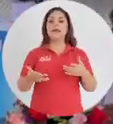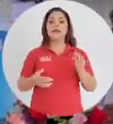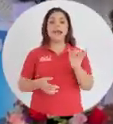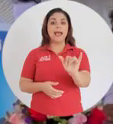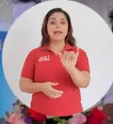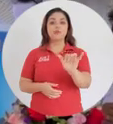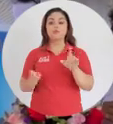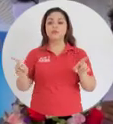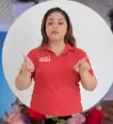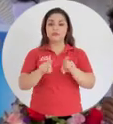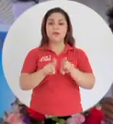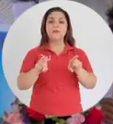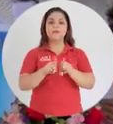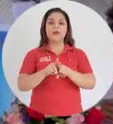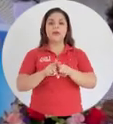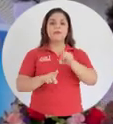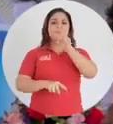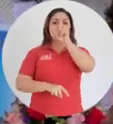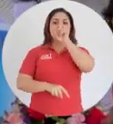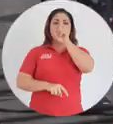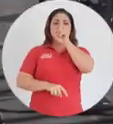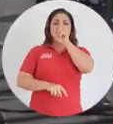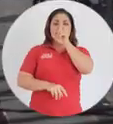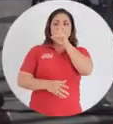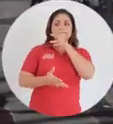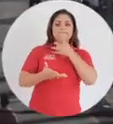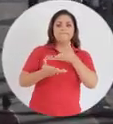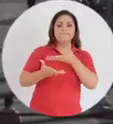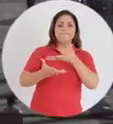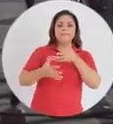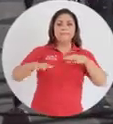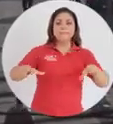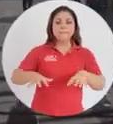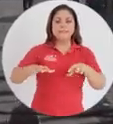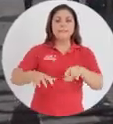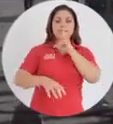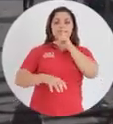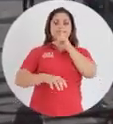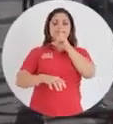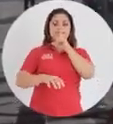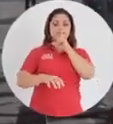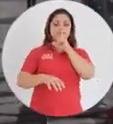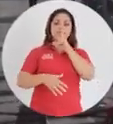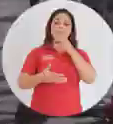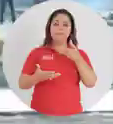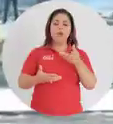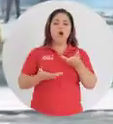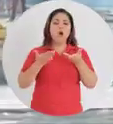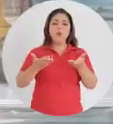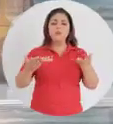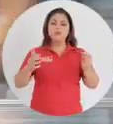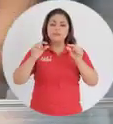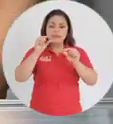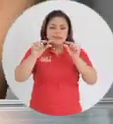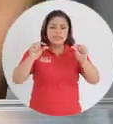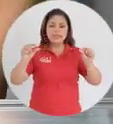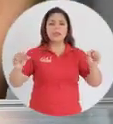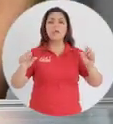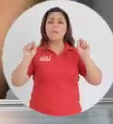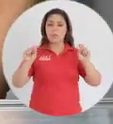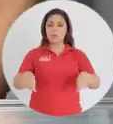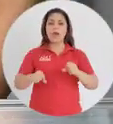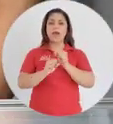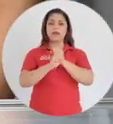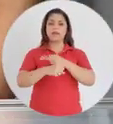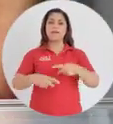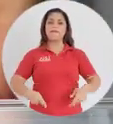otra forma eso también silencia alguna de las actuaciones, ¿verdad? Alguno de lo que se puede, de cosas pequeñas que se pueden